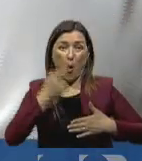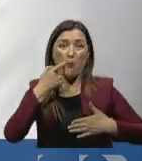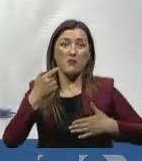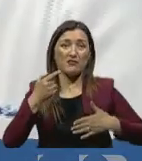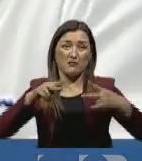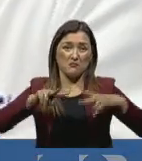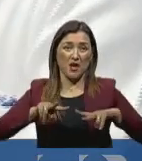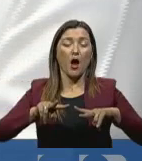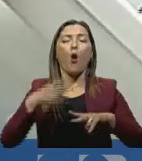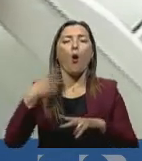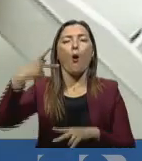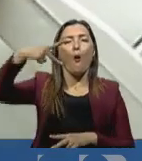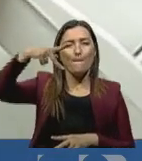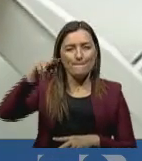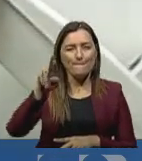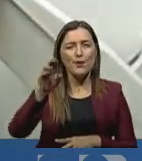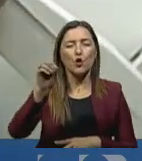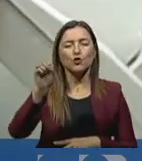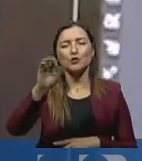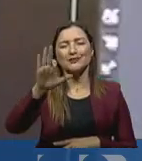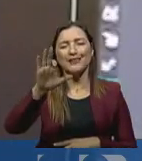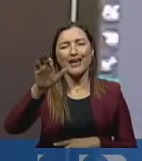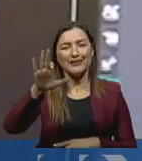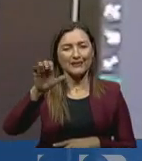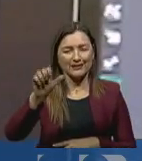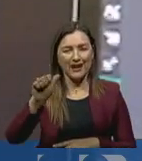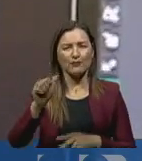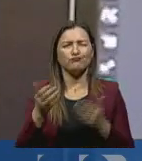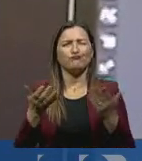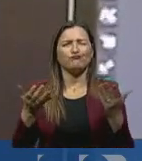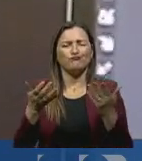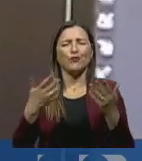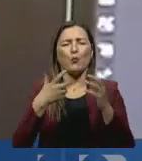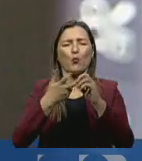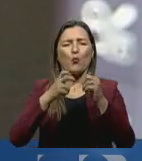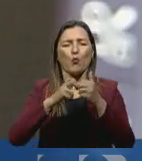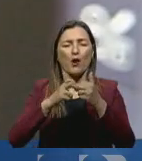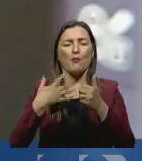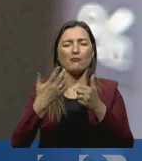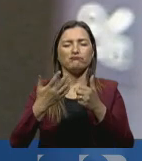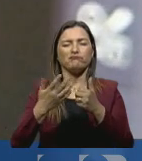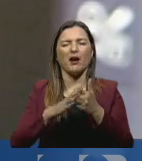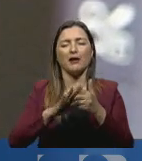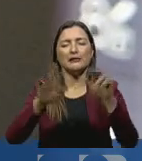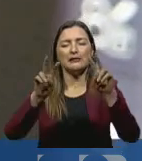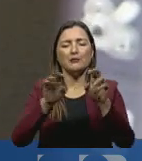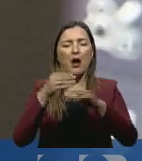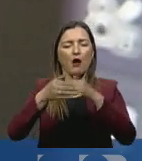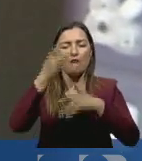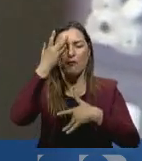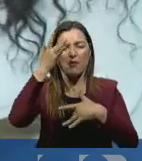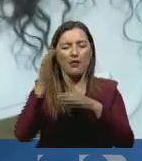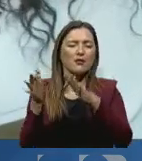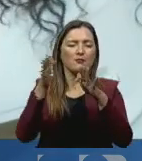un diagnóstico de cáncer a tiempo puede salvar la vida del paciente Pues antes de que la enfermedad avance se somete a un tratamiento